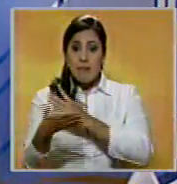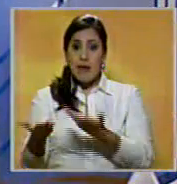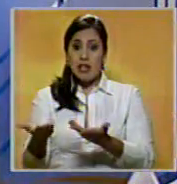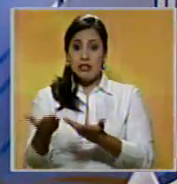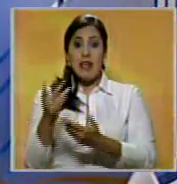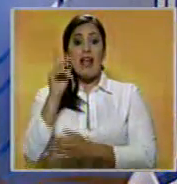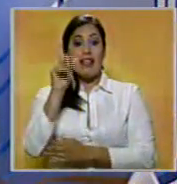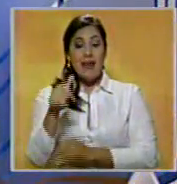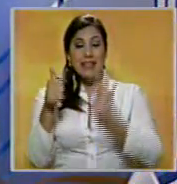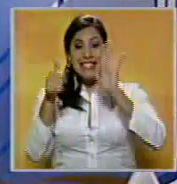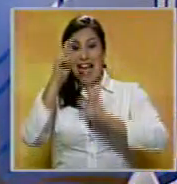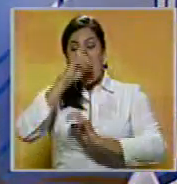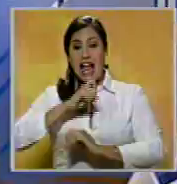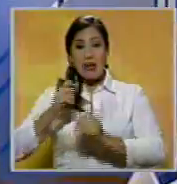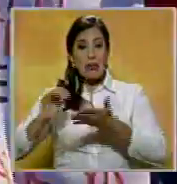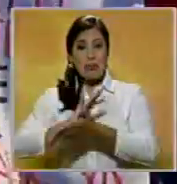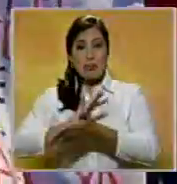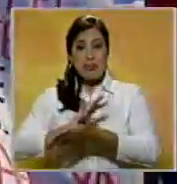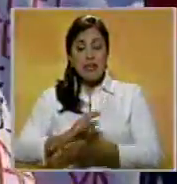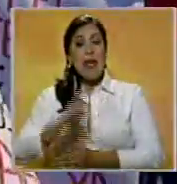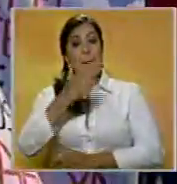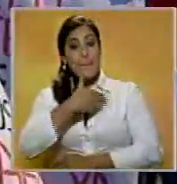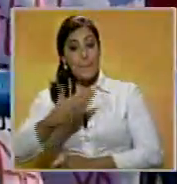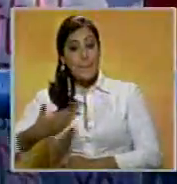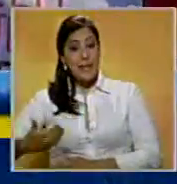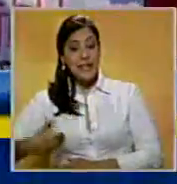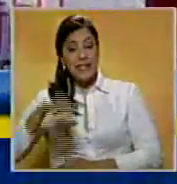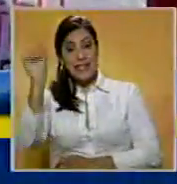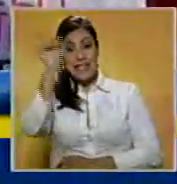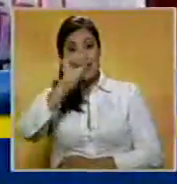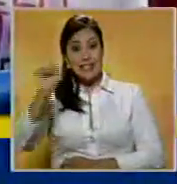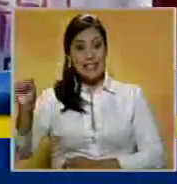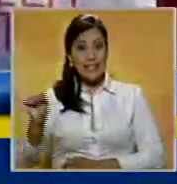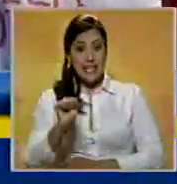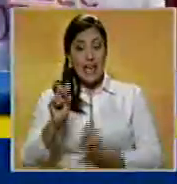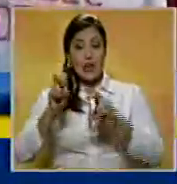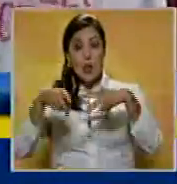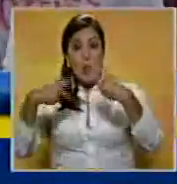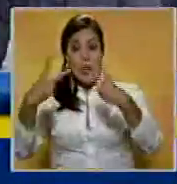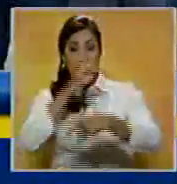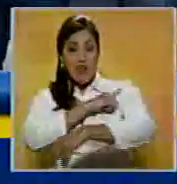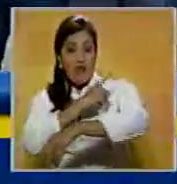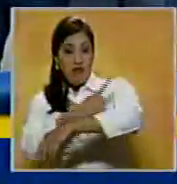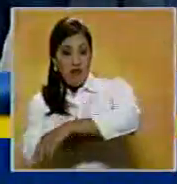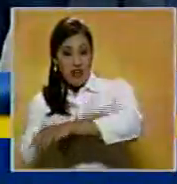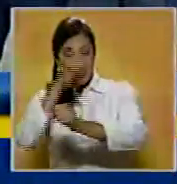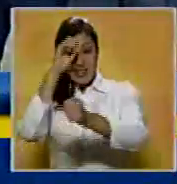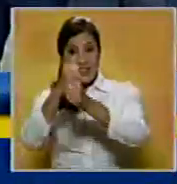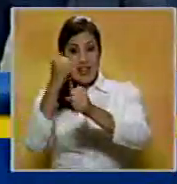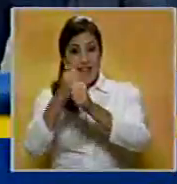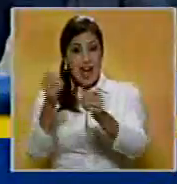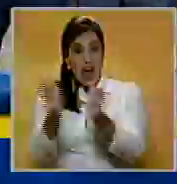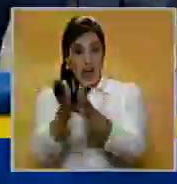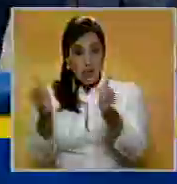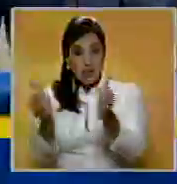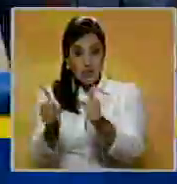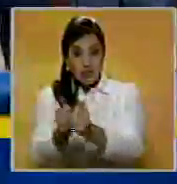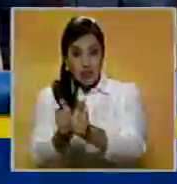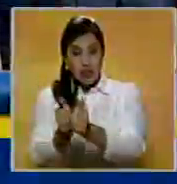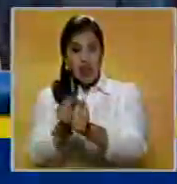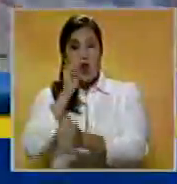cual indicaron tiene 6 años vencida. El presidente del sindicato Nueva Fuerza Laboral del sector eléctrico en Anzoátegui, Fernando de